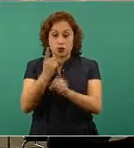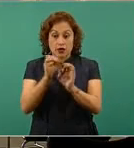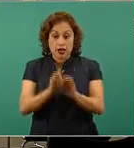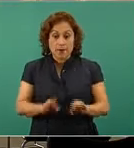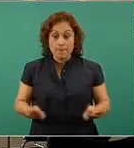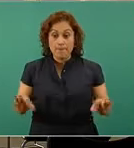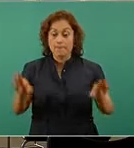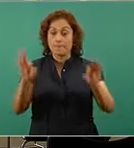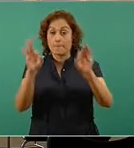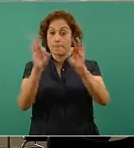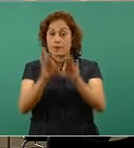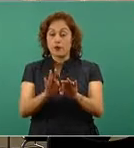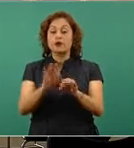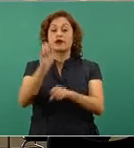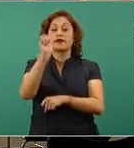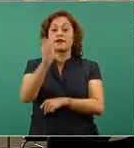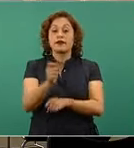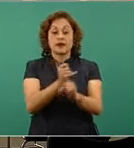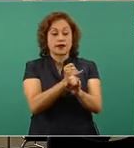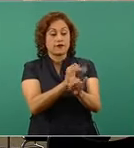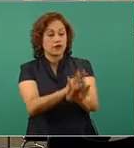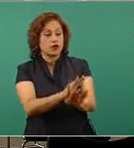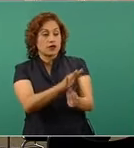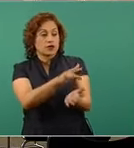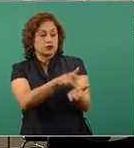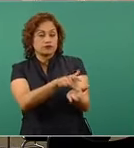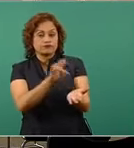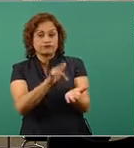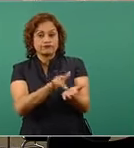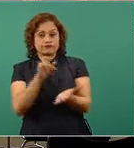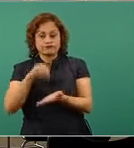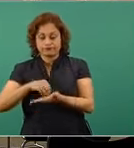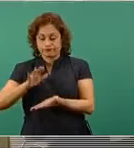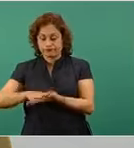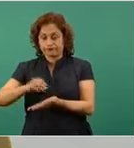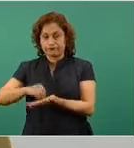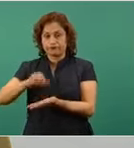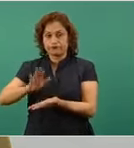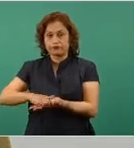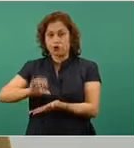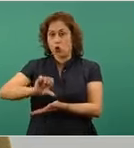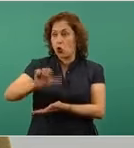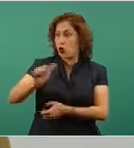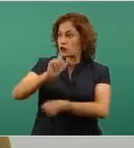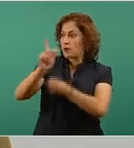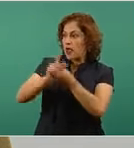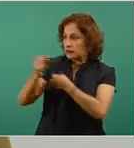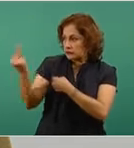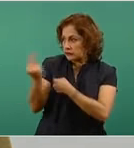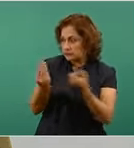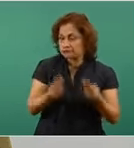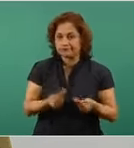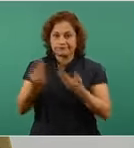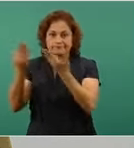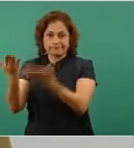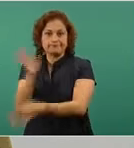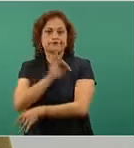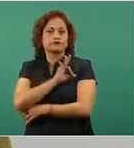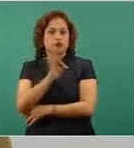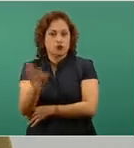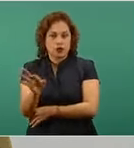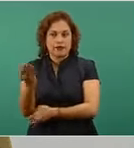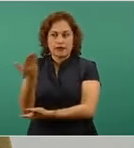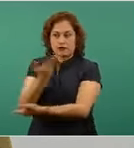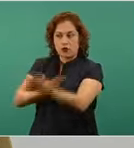necesidad de documentar, pero también, como dice, para exportar el modelo, creo que es muy importante, pero también